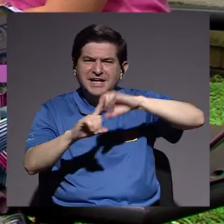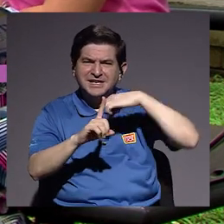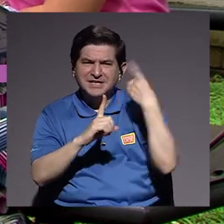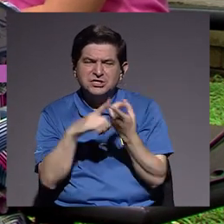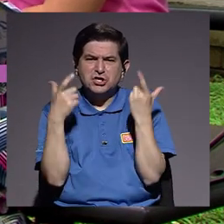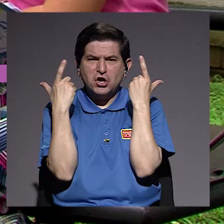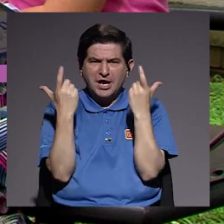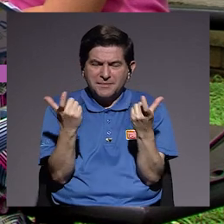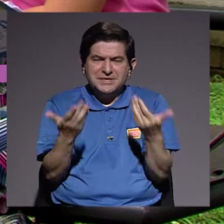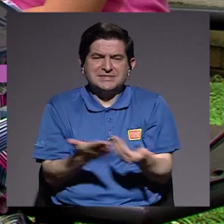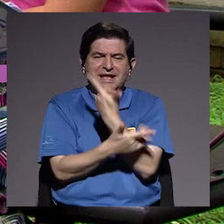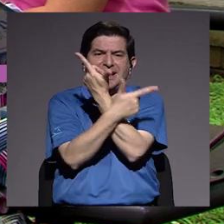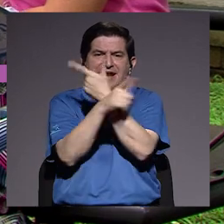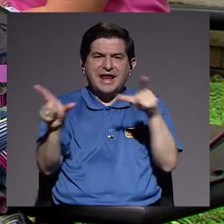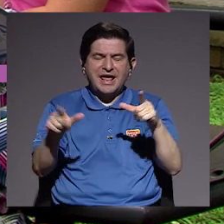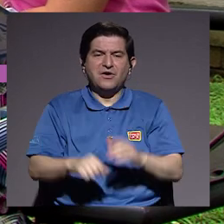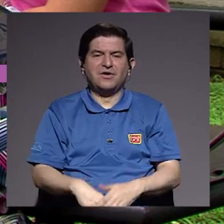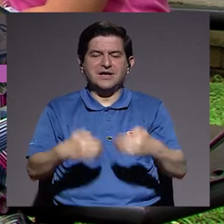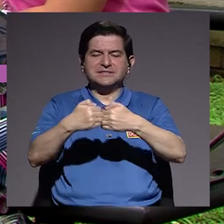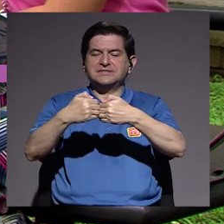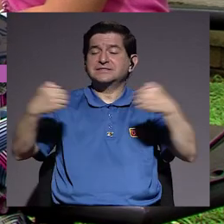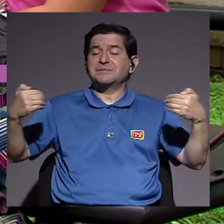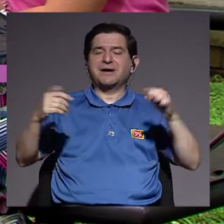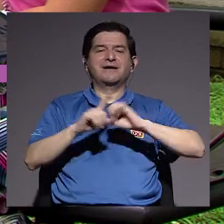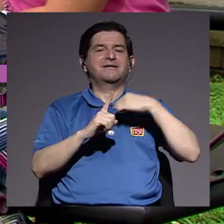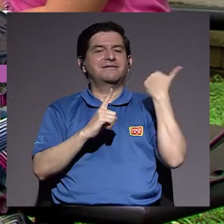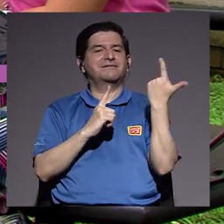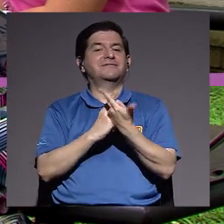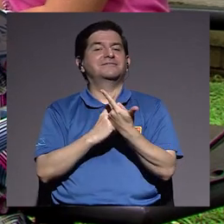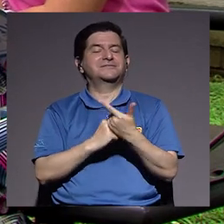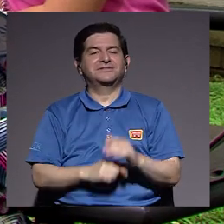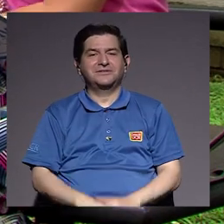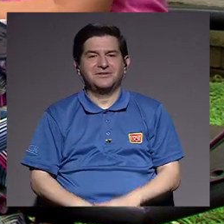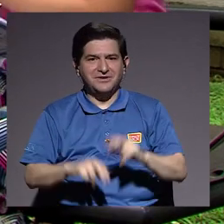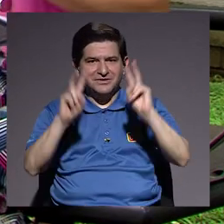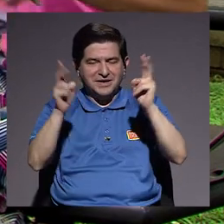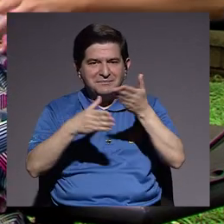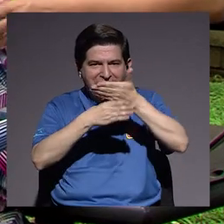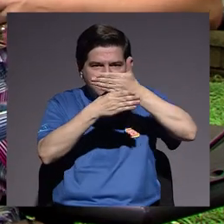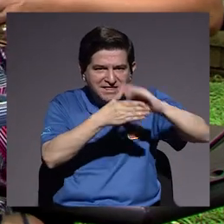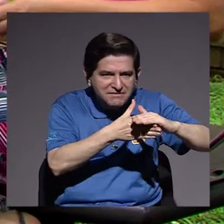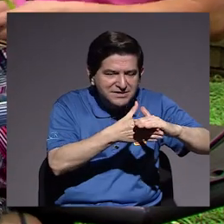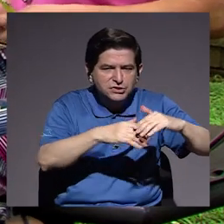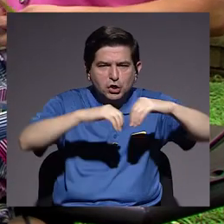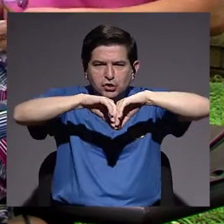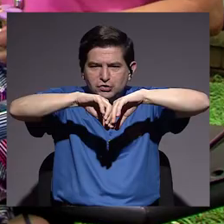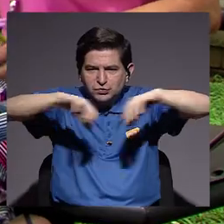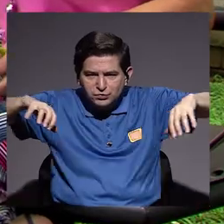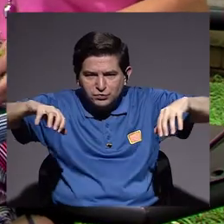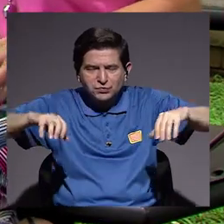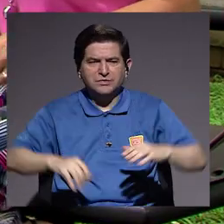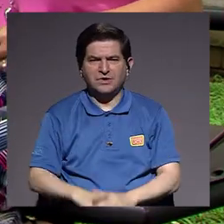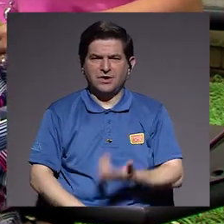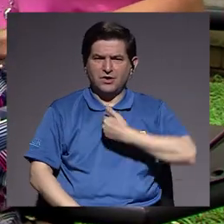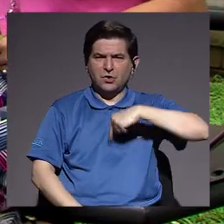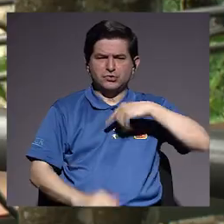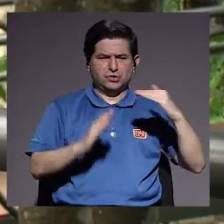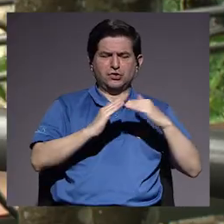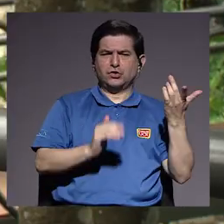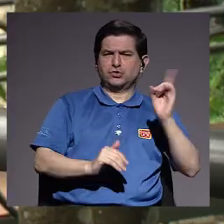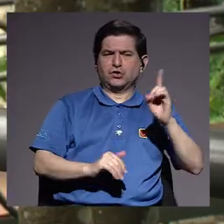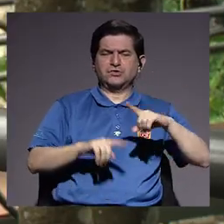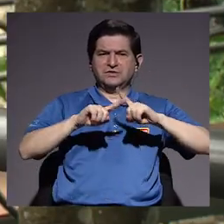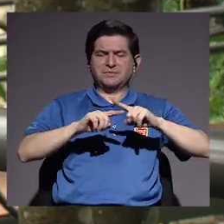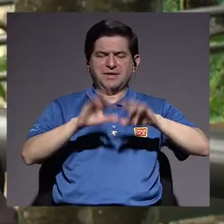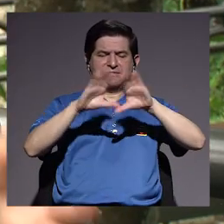sociedades capitalistas neoliberales, que es el tema de la distancia social, que es muy curioso, ¿verdad? Que es el tema de la división y la separación de dónde vivimos